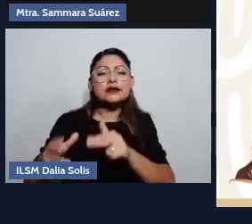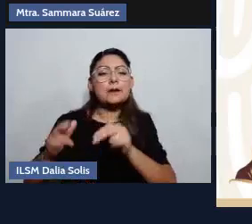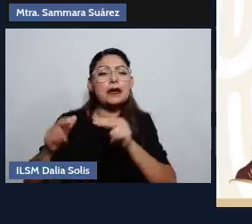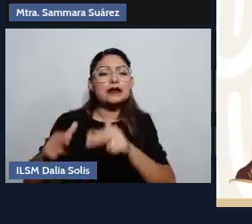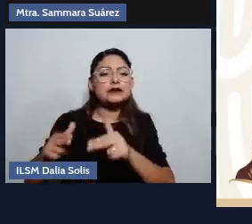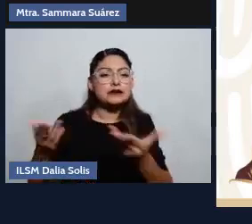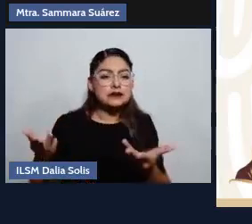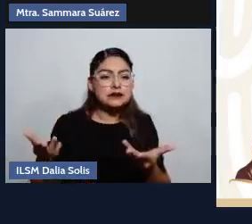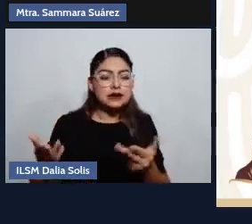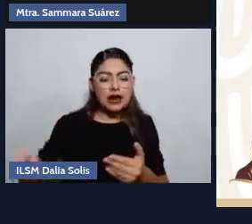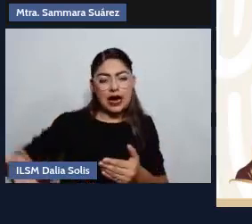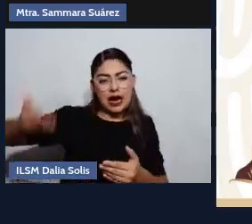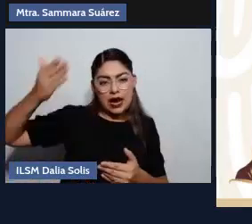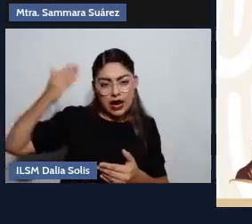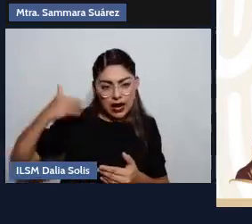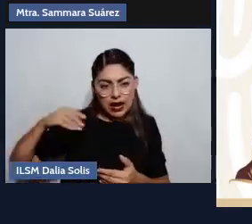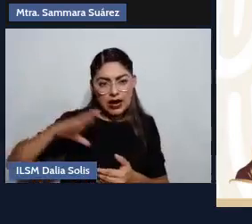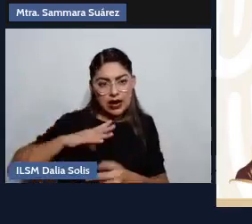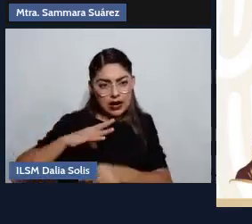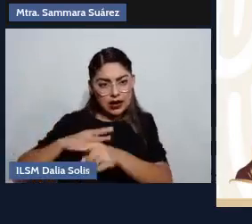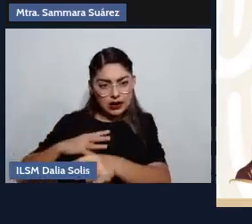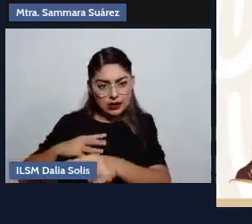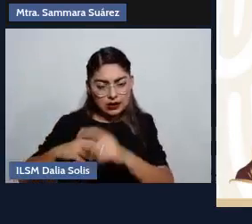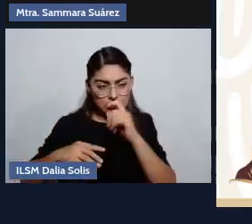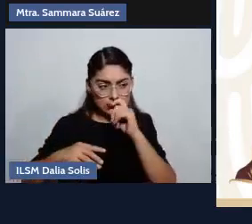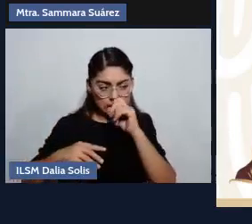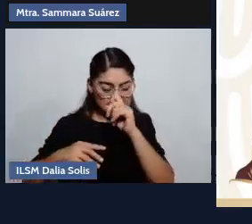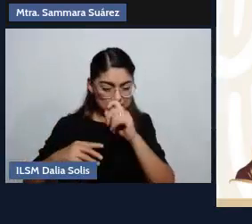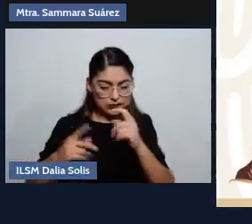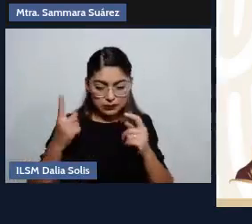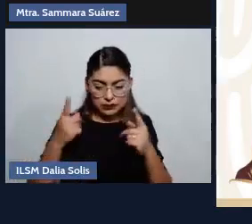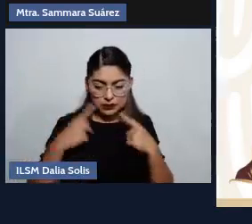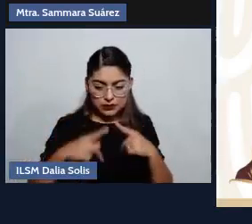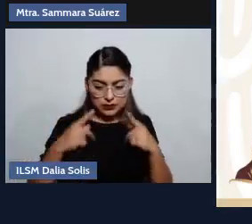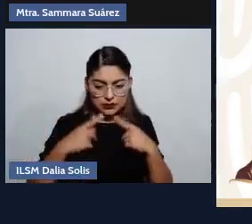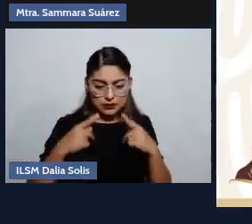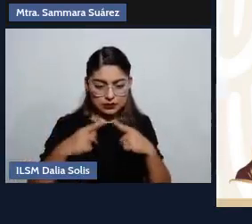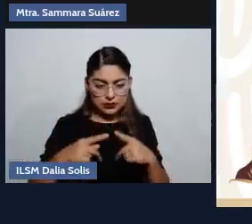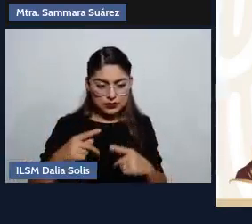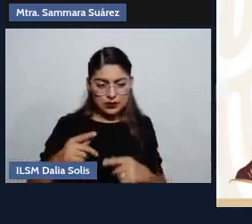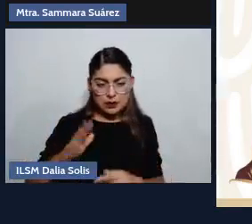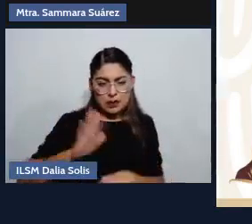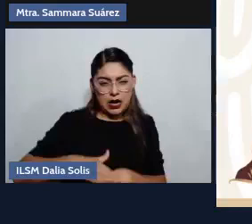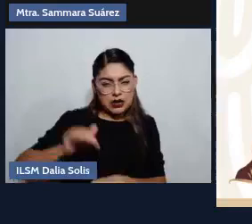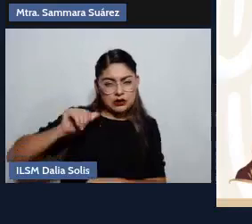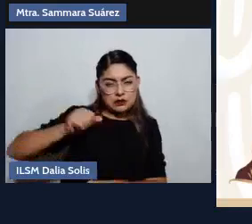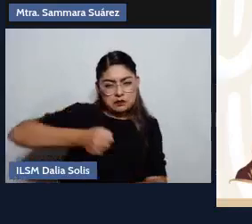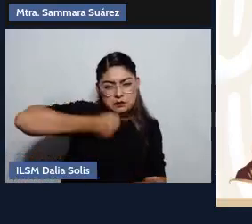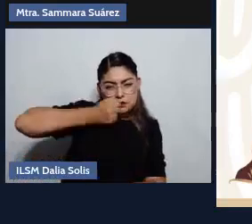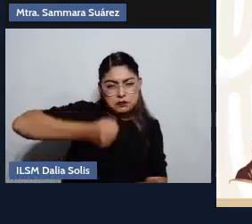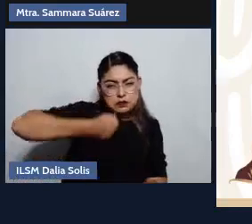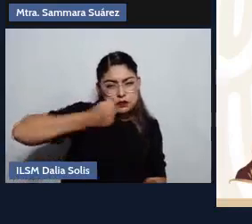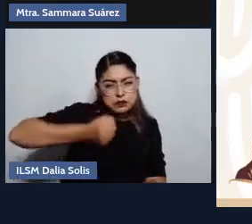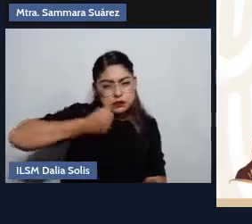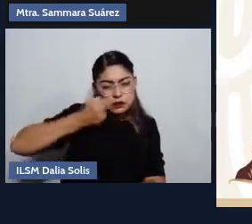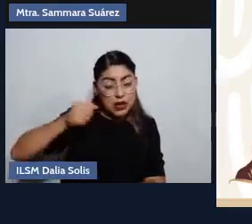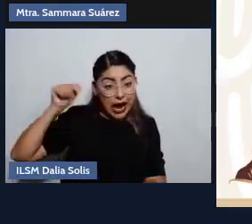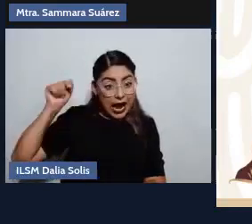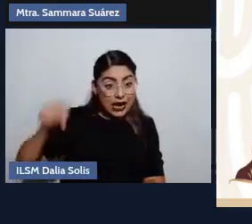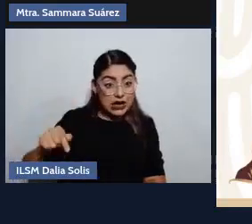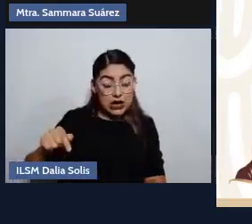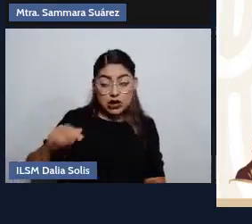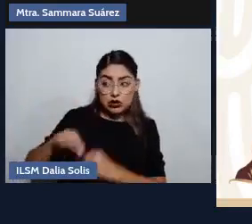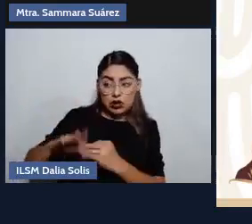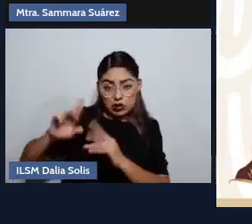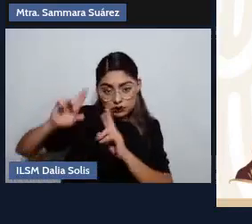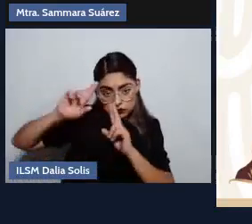¿no? La persona más longeva de esa comunidad era la guía, y la escuchaban y platicaban